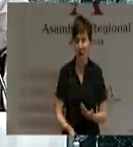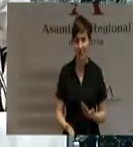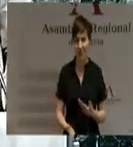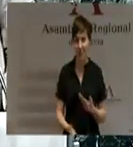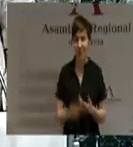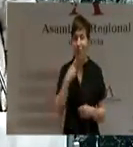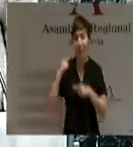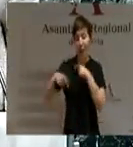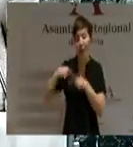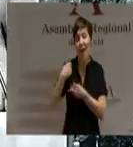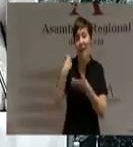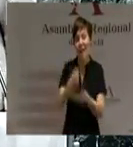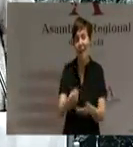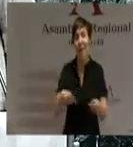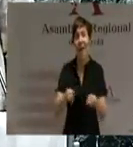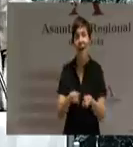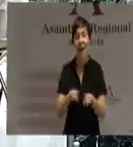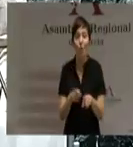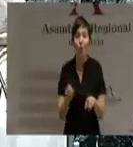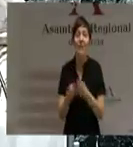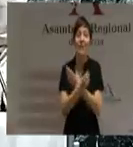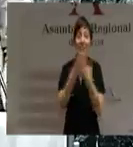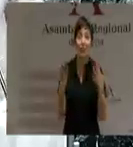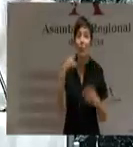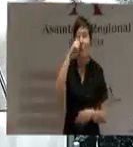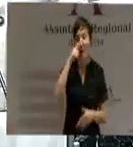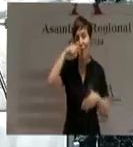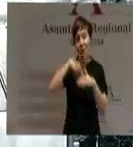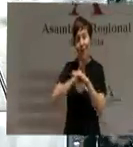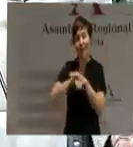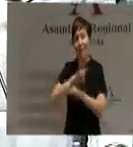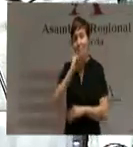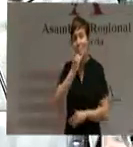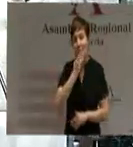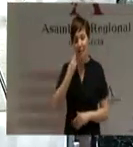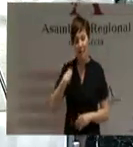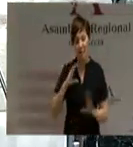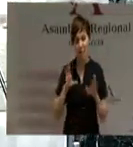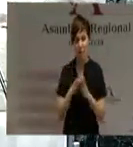es la herencia envenenada de 19 años de gestión del Partido Popular.